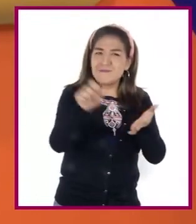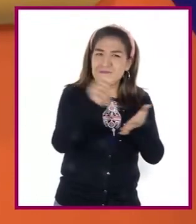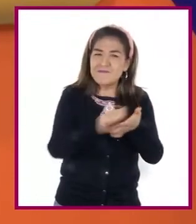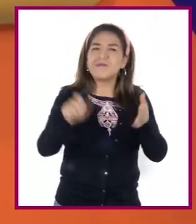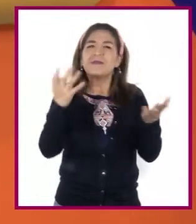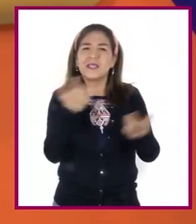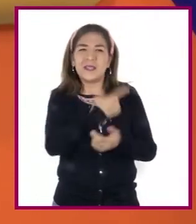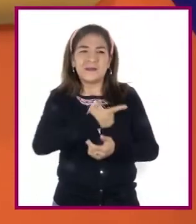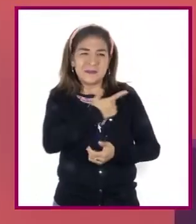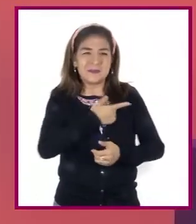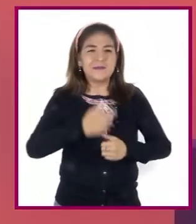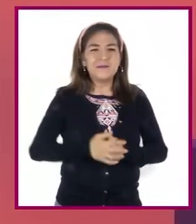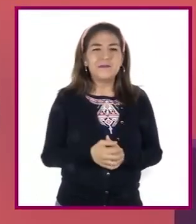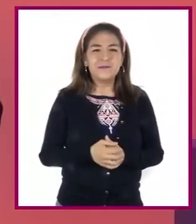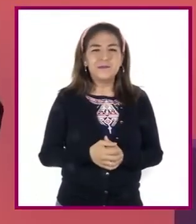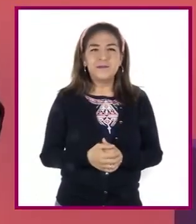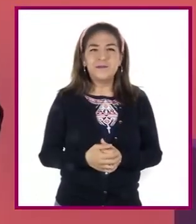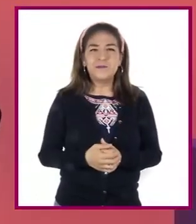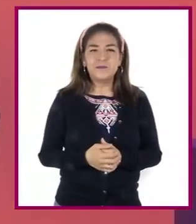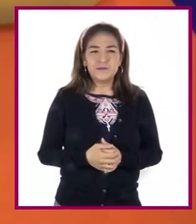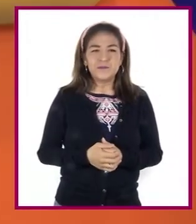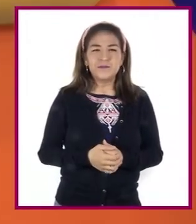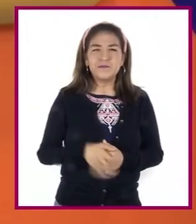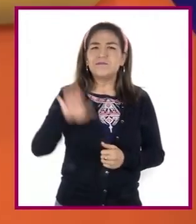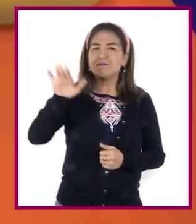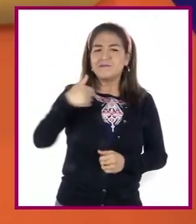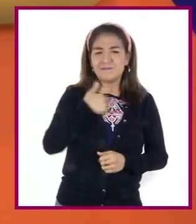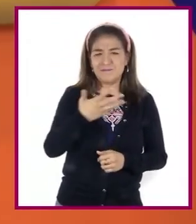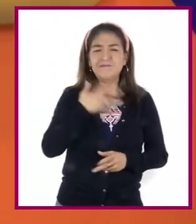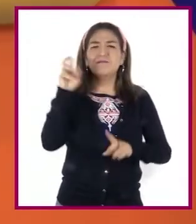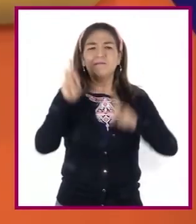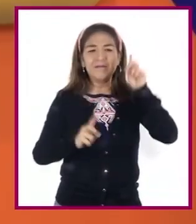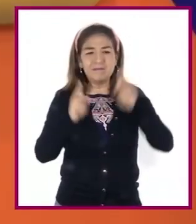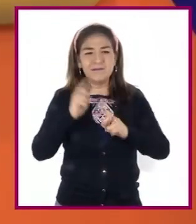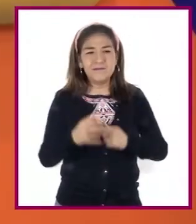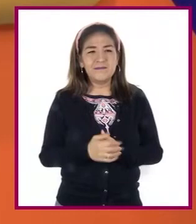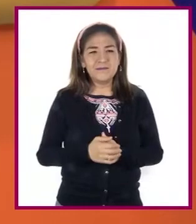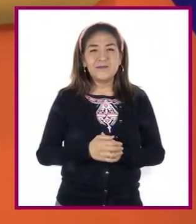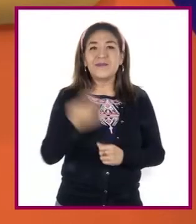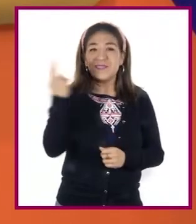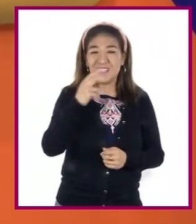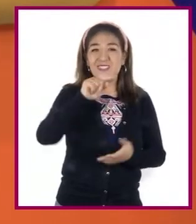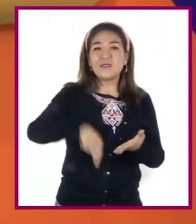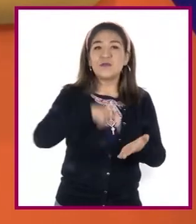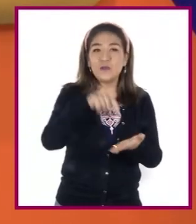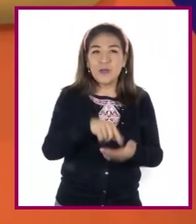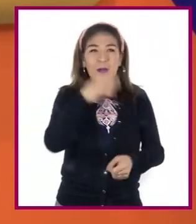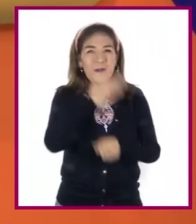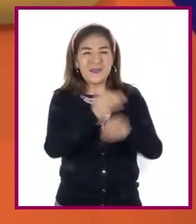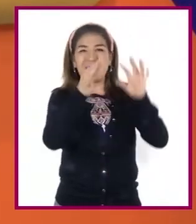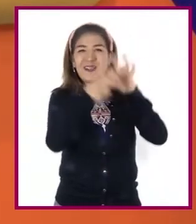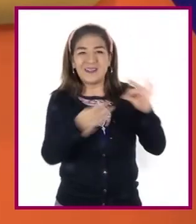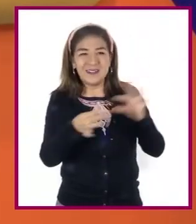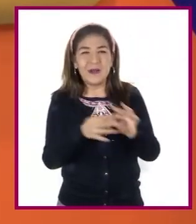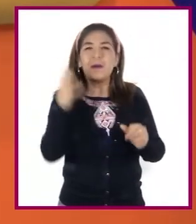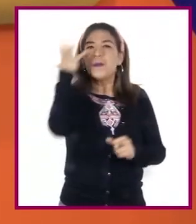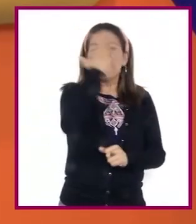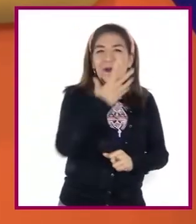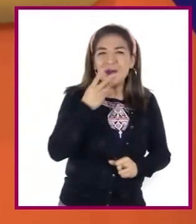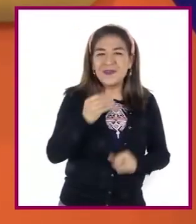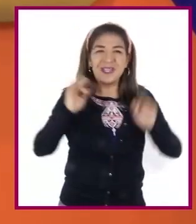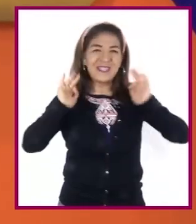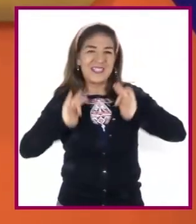Oiga, profesora, pero tengo una duda. ¿Es necesario que el espacio sea como los que vimos, así muy